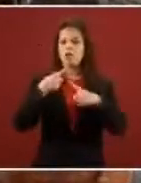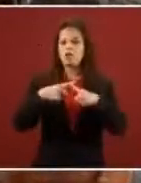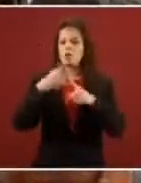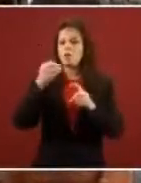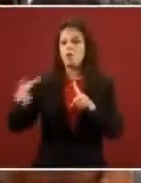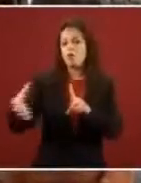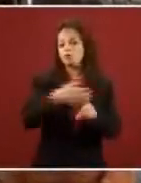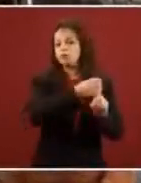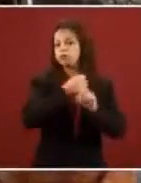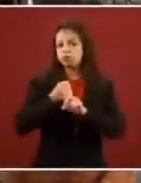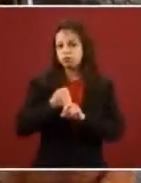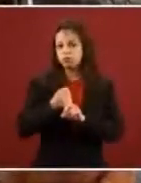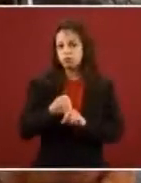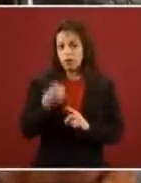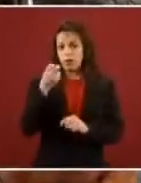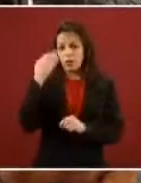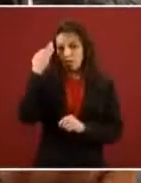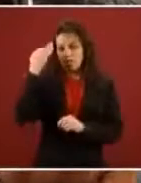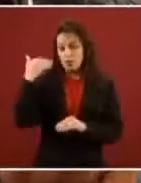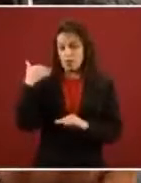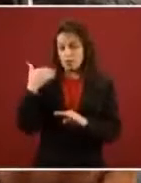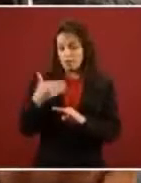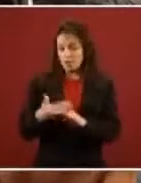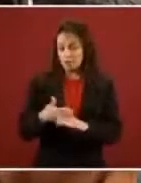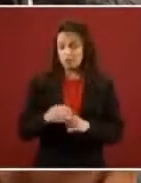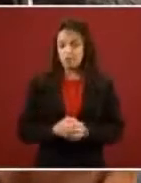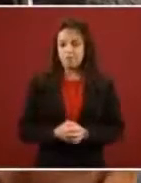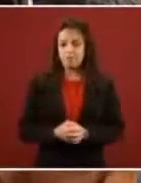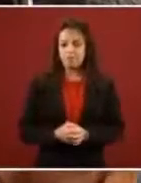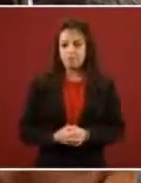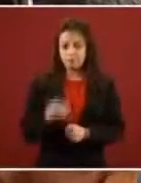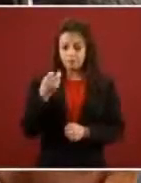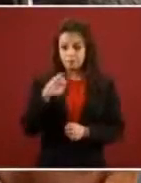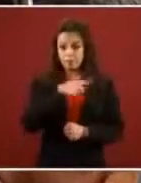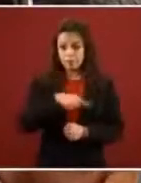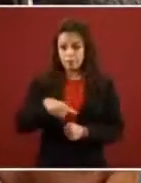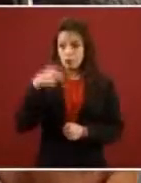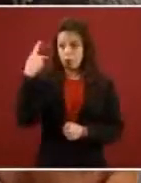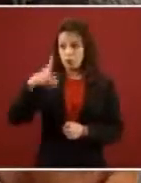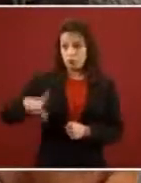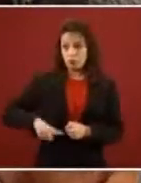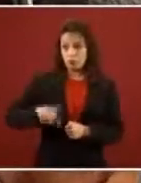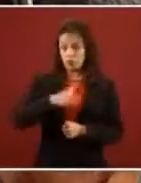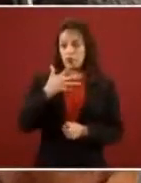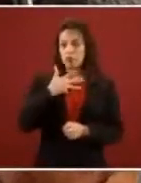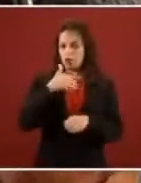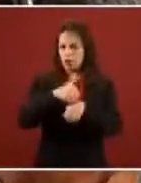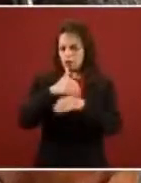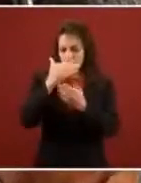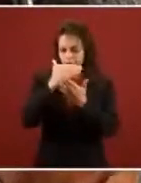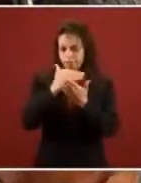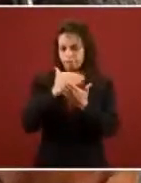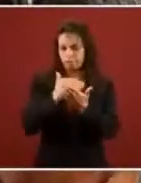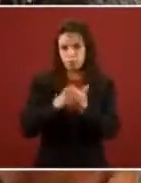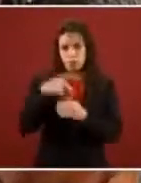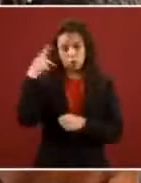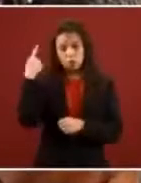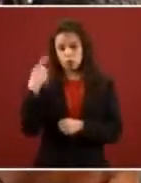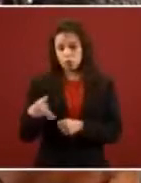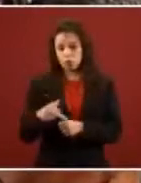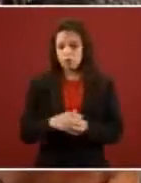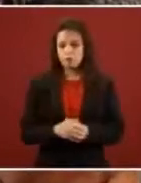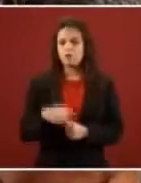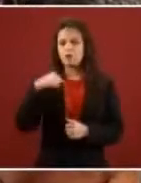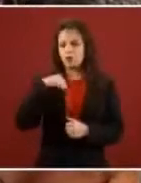de la época reciente. Entonces, y todo esto está basado en cifras de su propio gobierno, señor presidente. Mi pregunta es, ¿cuándo va a